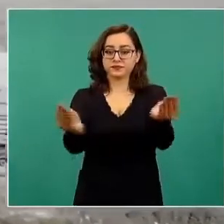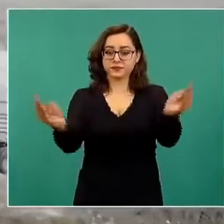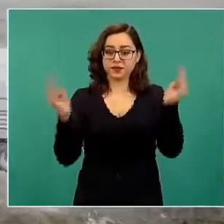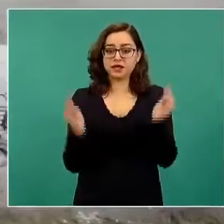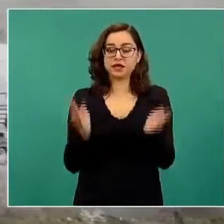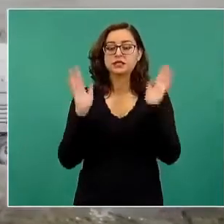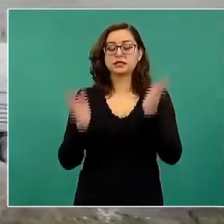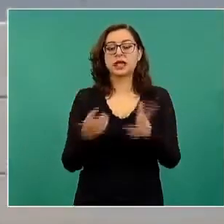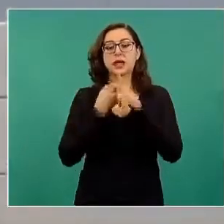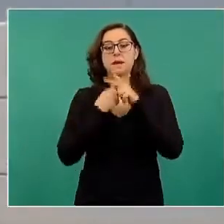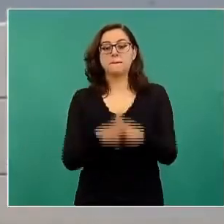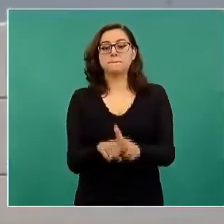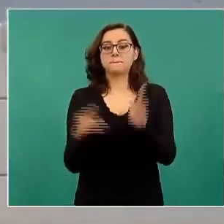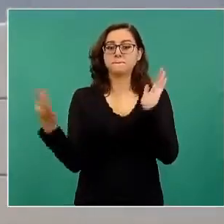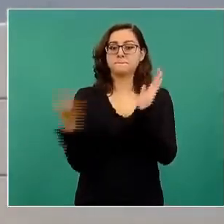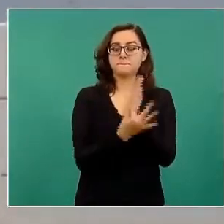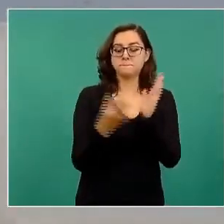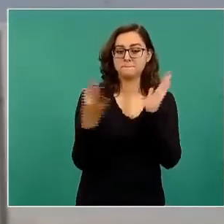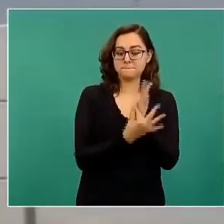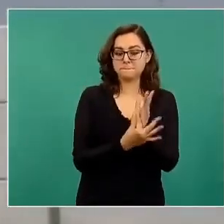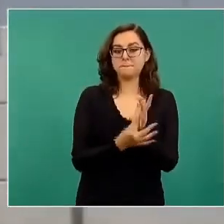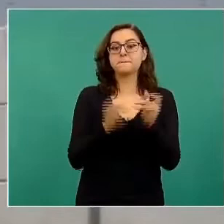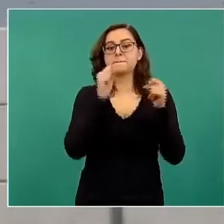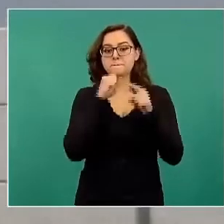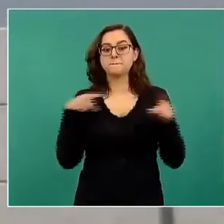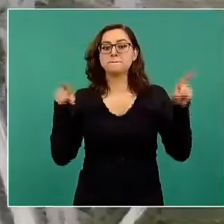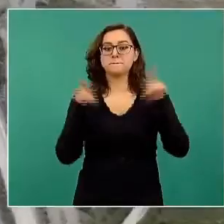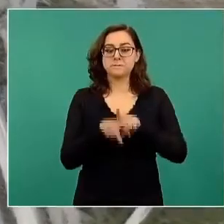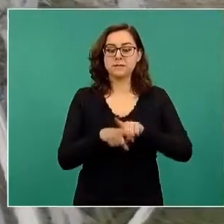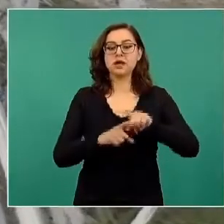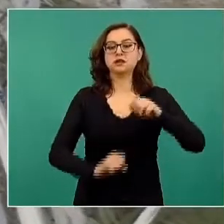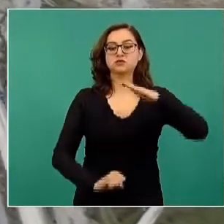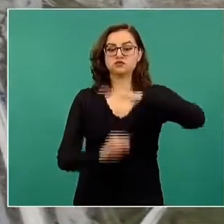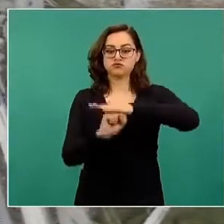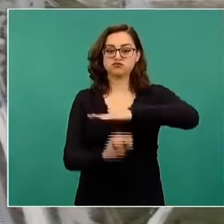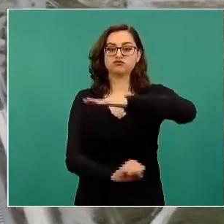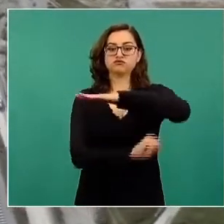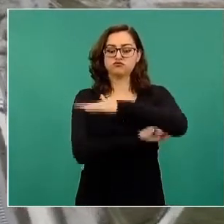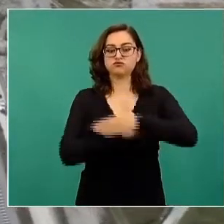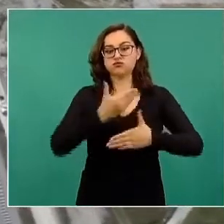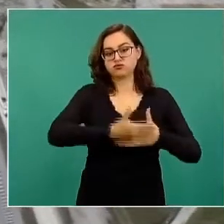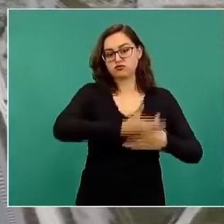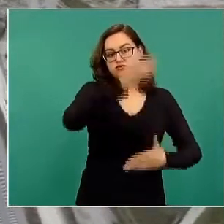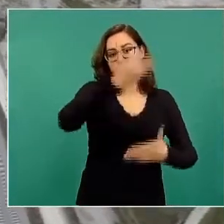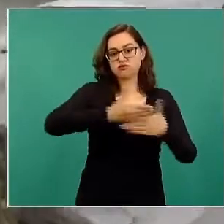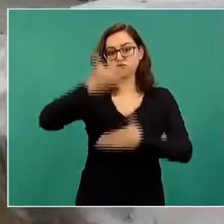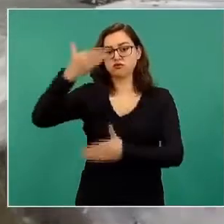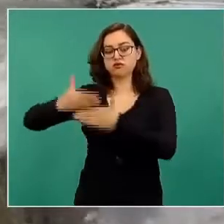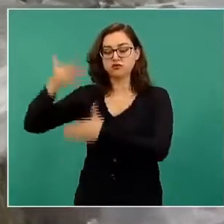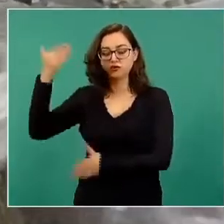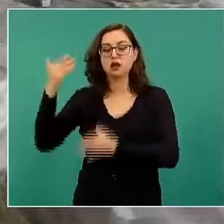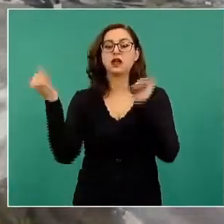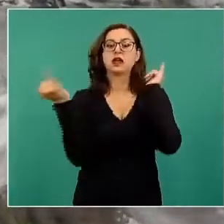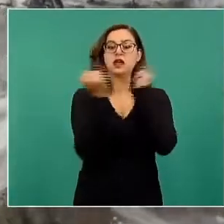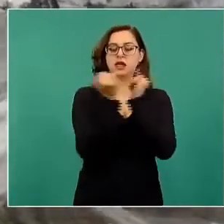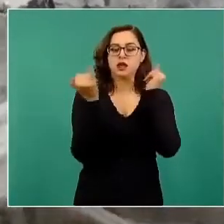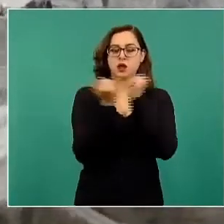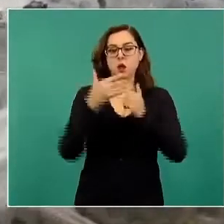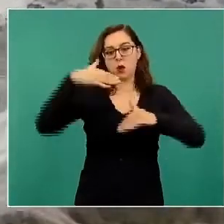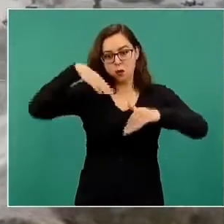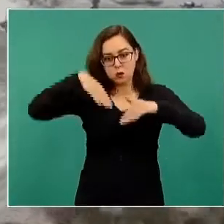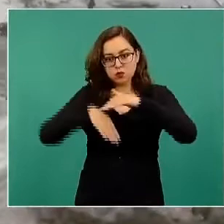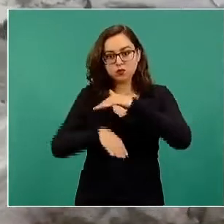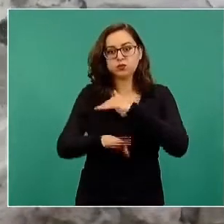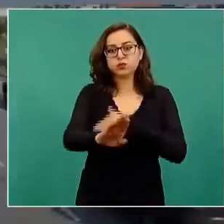acero para columnas tipo H, la colocación de dovelas, plataformas y los trabajos de intersección a desnivel para aumentar la capacidad y